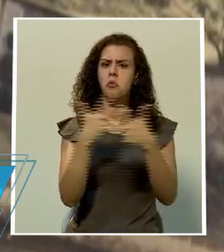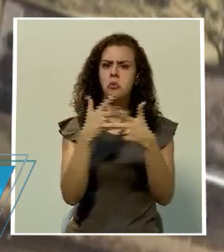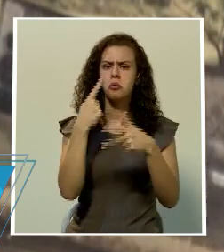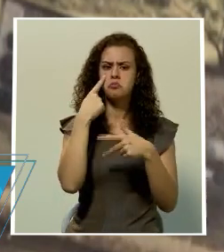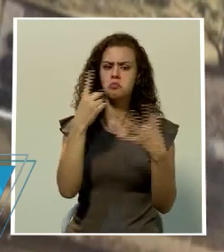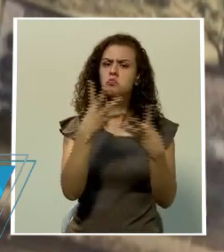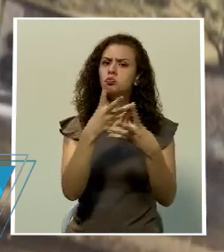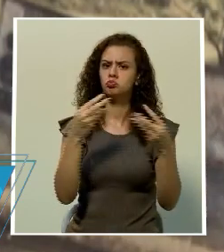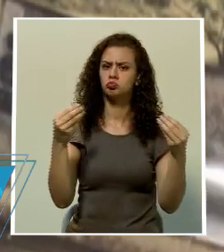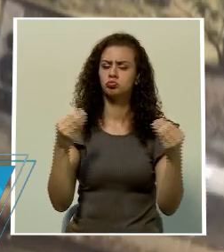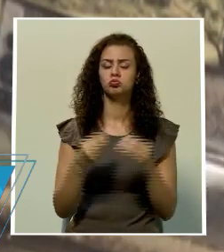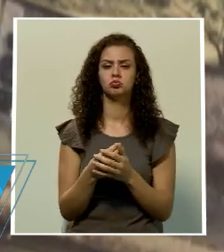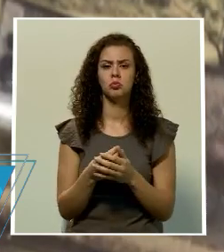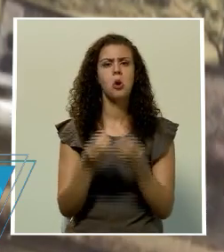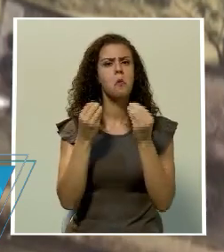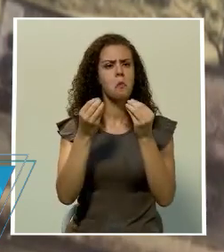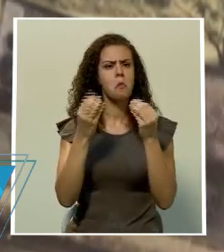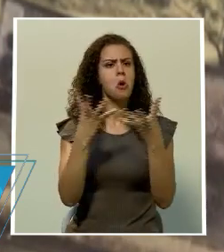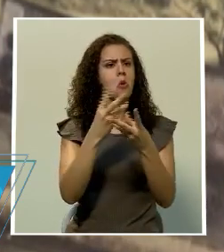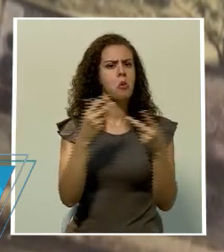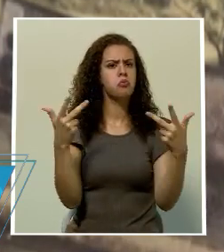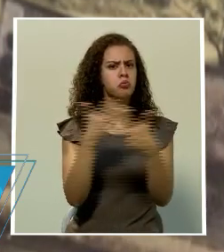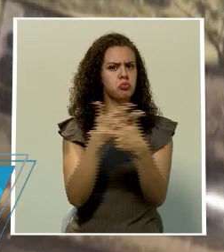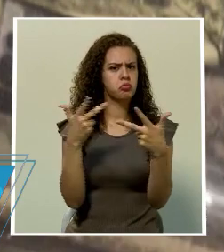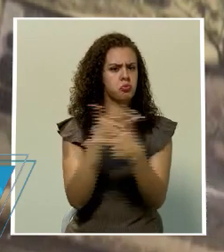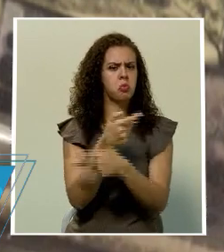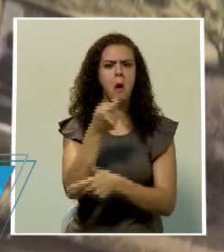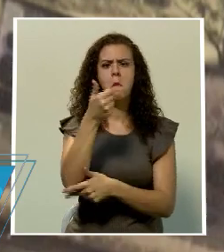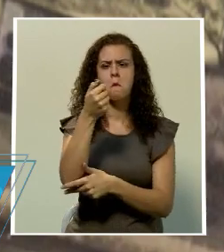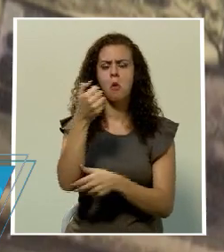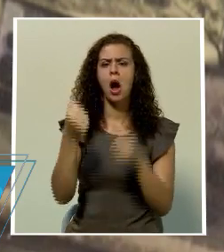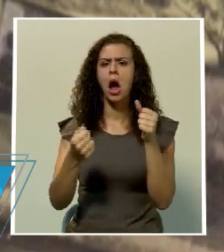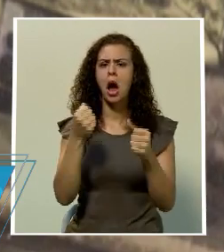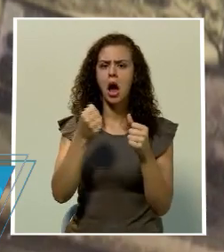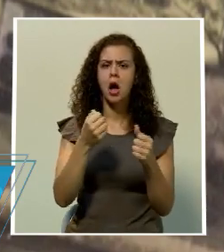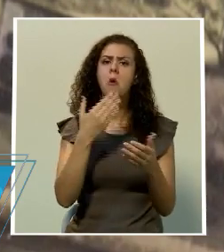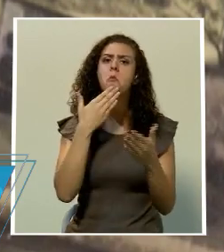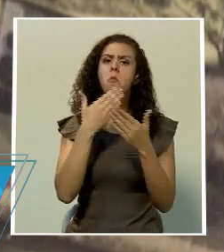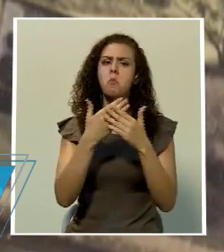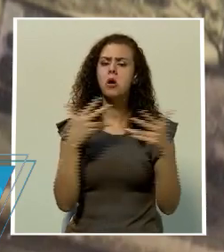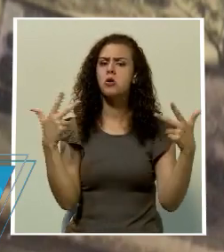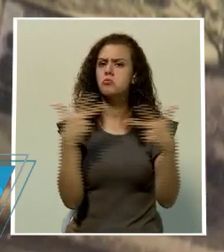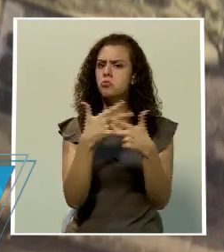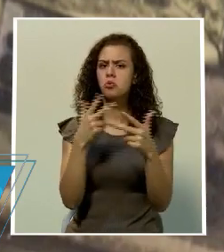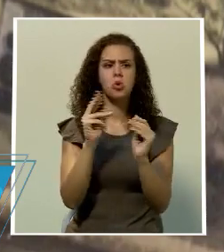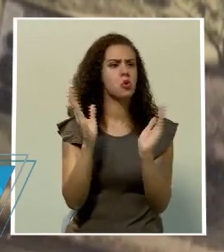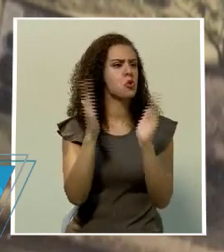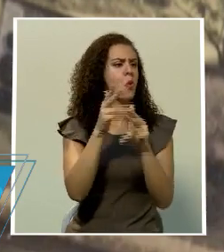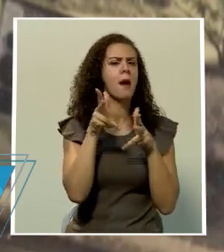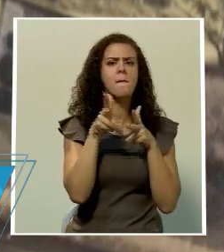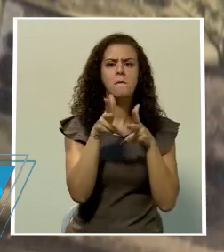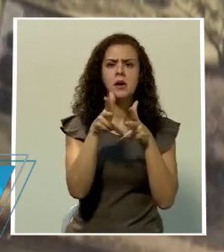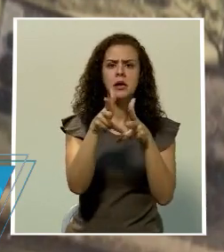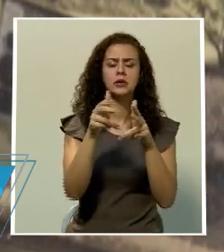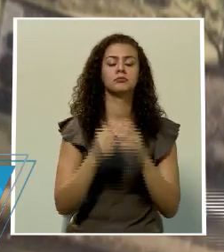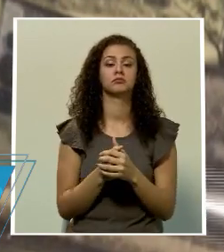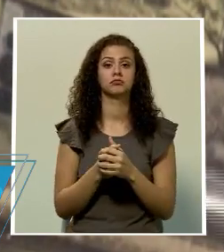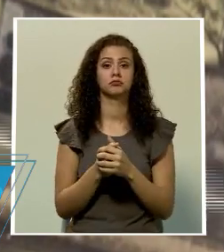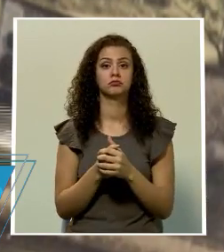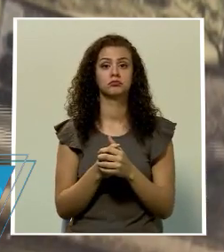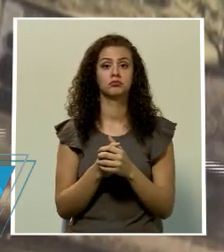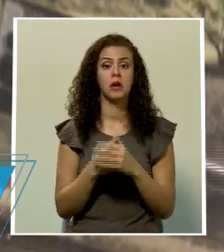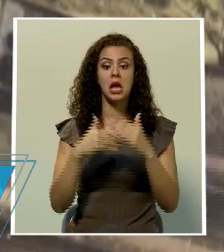ve fluido, bastante fluido, hay pocos carros, hay muy buena circulación, no hay presas,